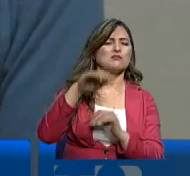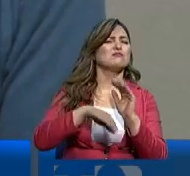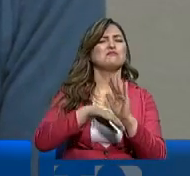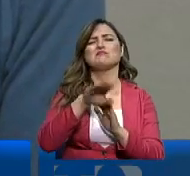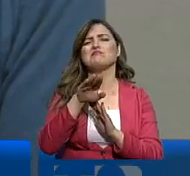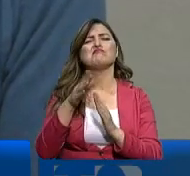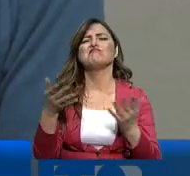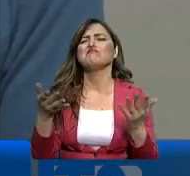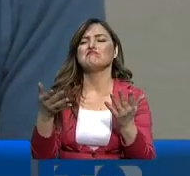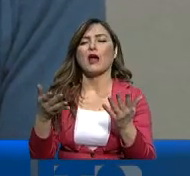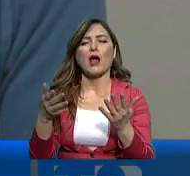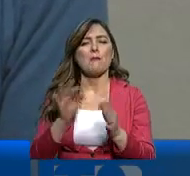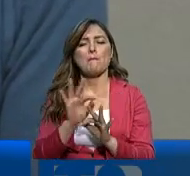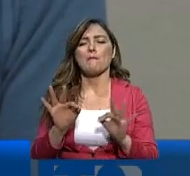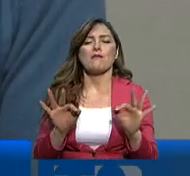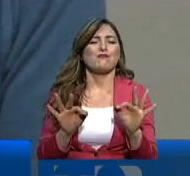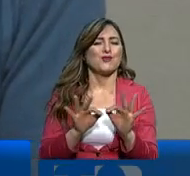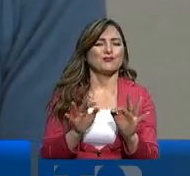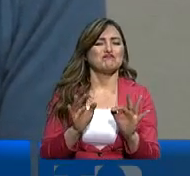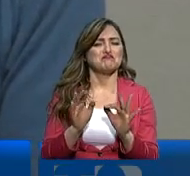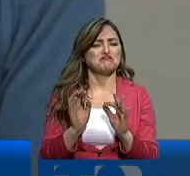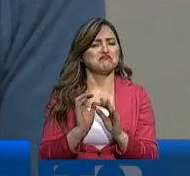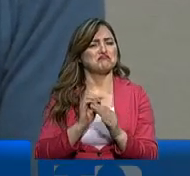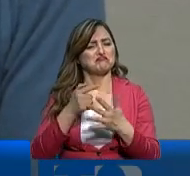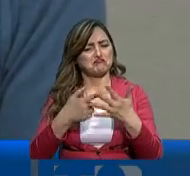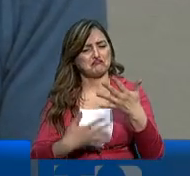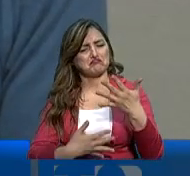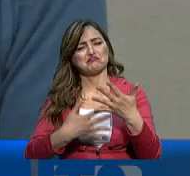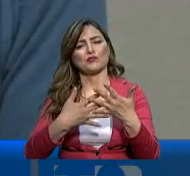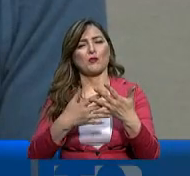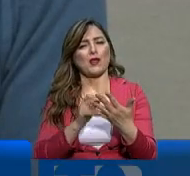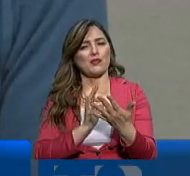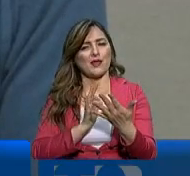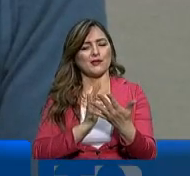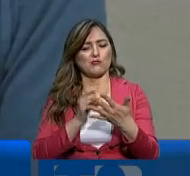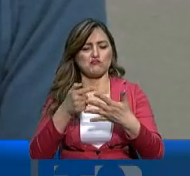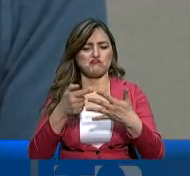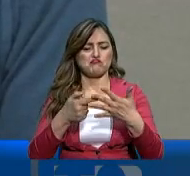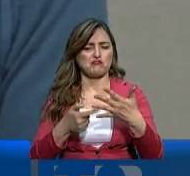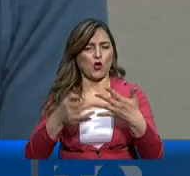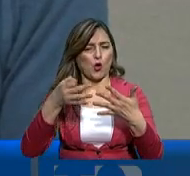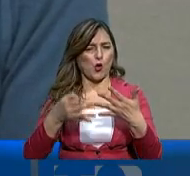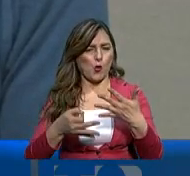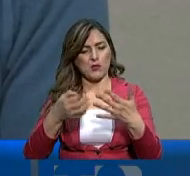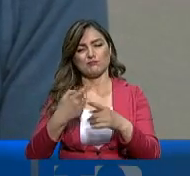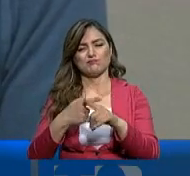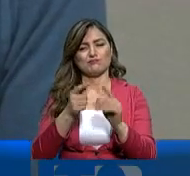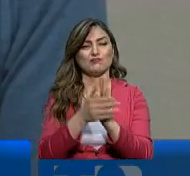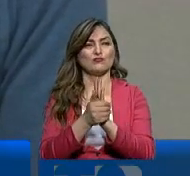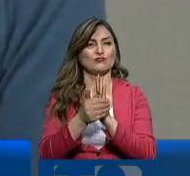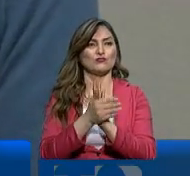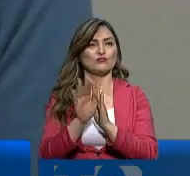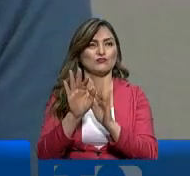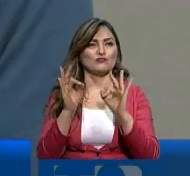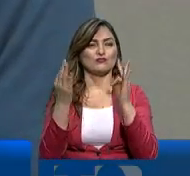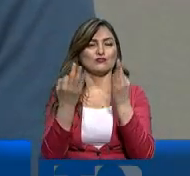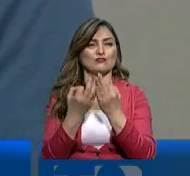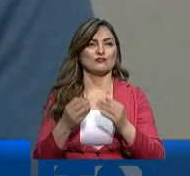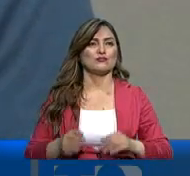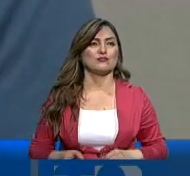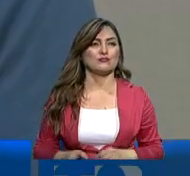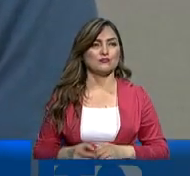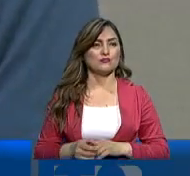si puede incluir en la serie de consideraciones técnicas y conceptuales respecto a las capacidades de la familia ahora